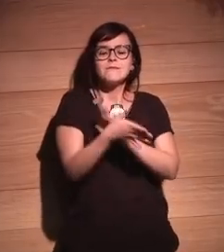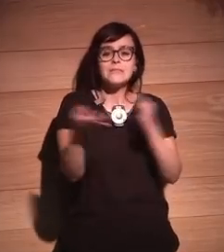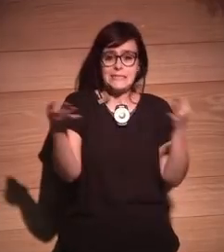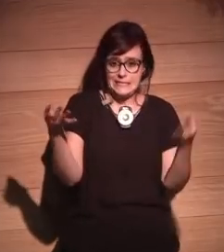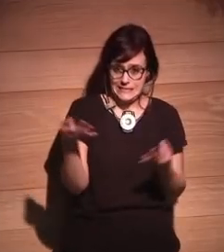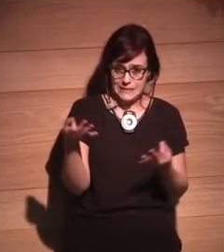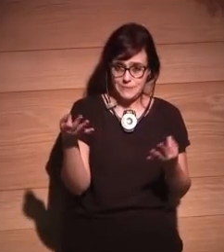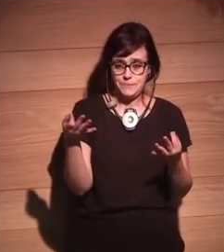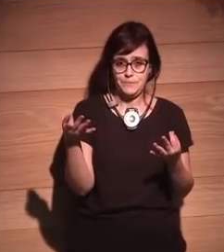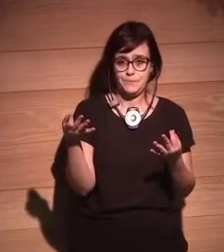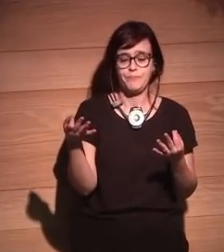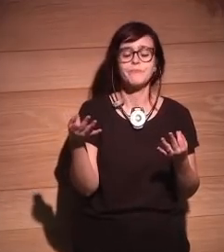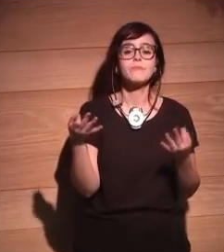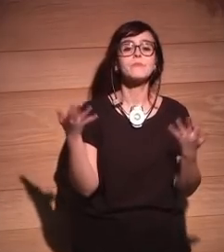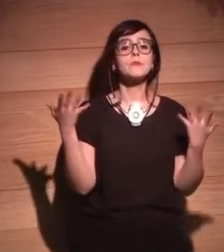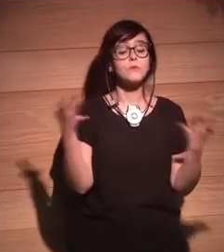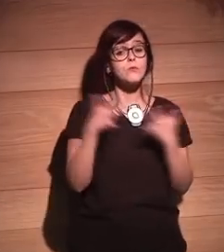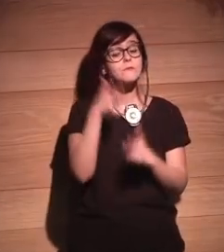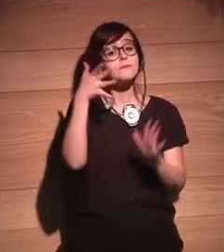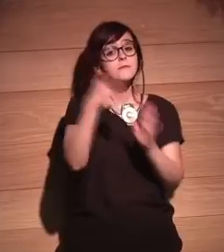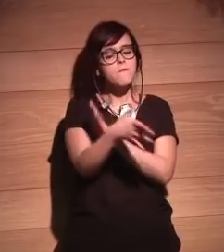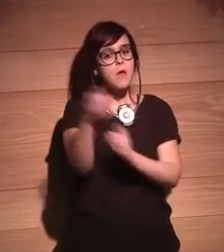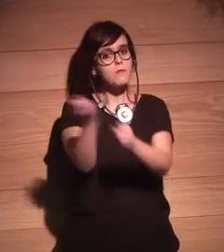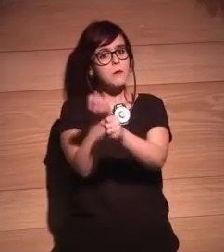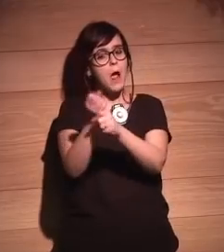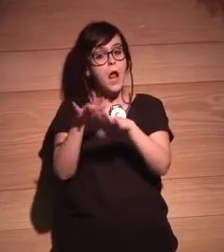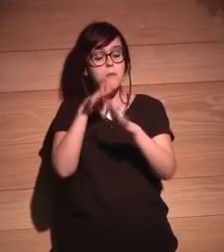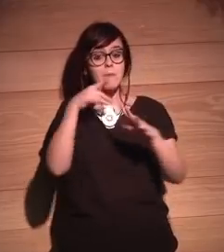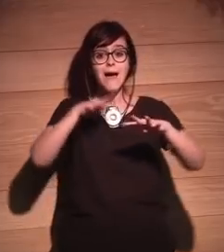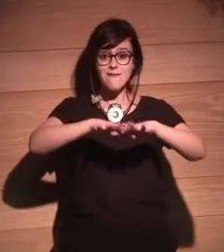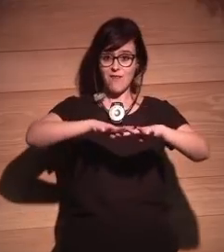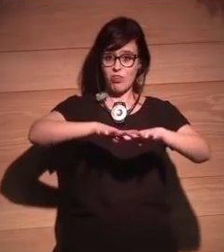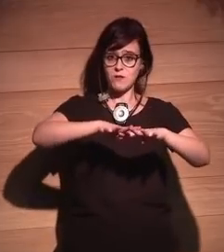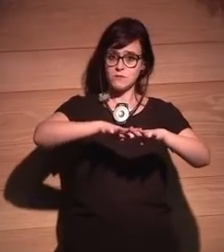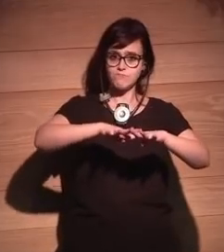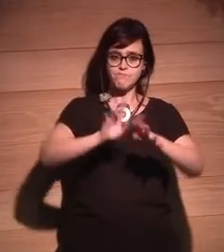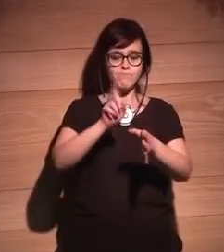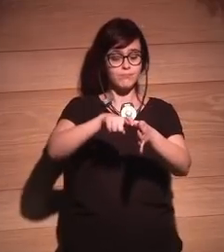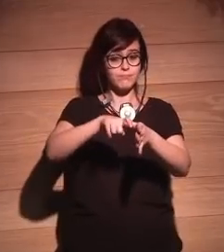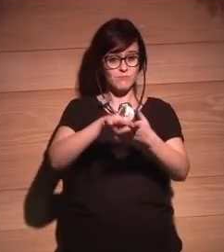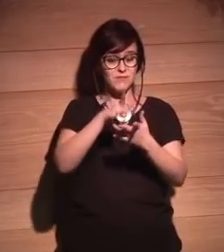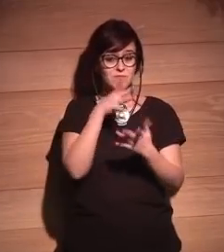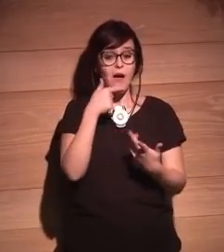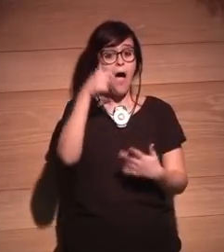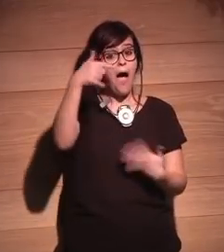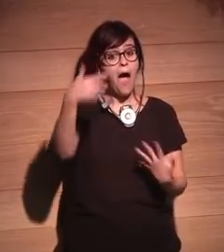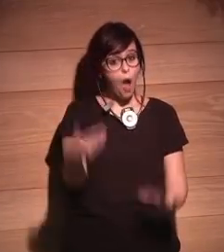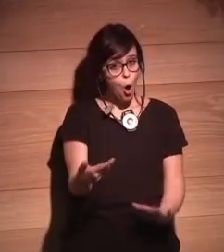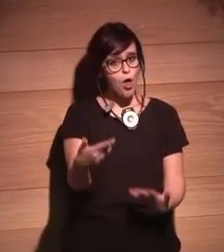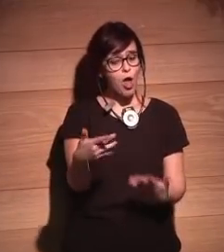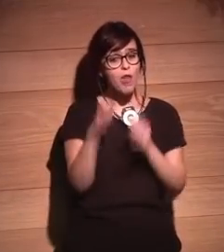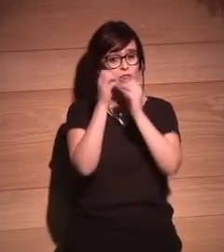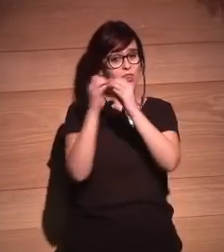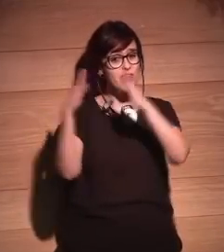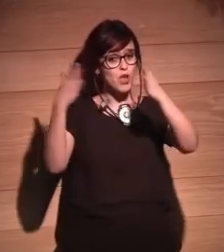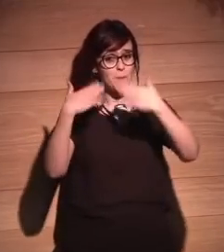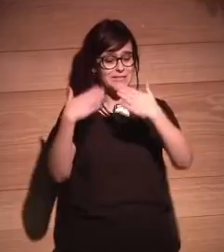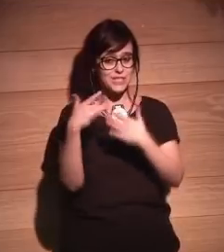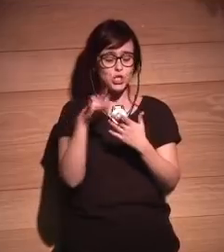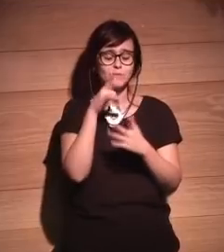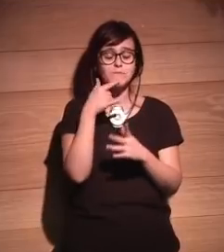Ser colaborativo, ¿qué quiere decir? Pues quiere decir trabajar en redes. A día de hoy, Conversation está presente